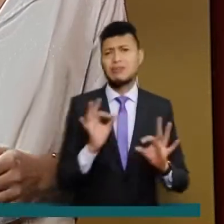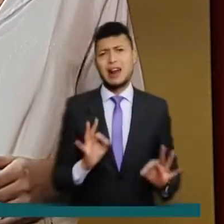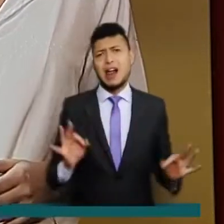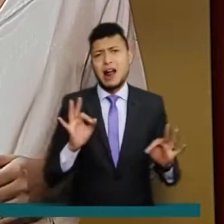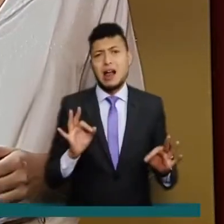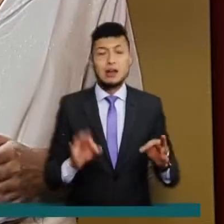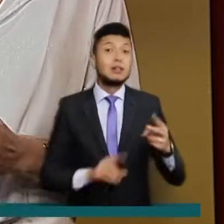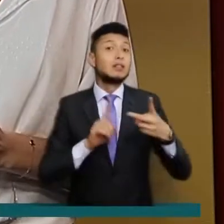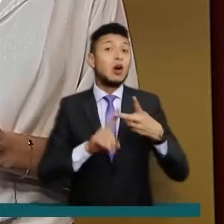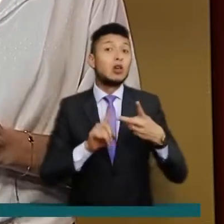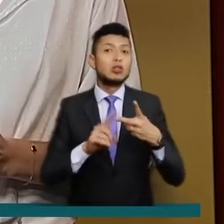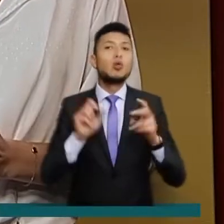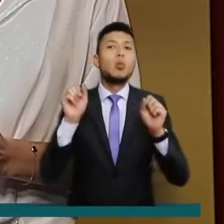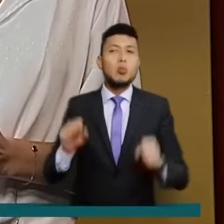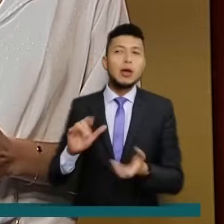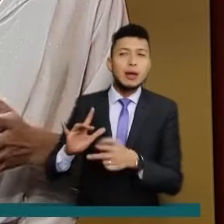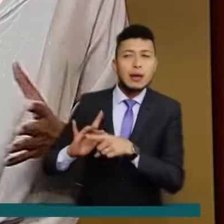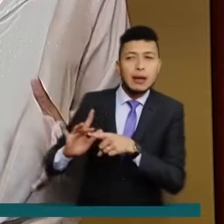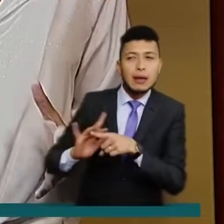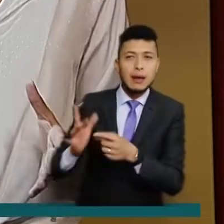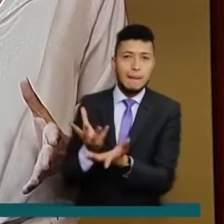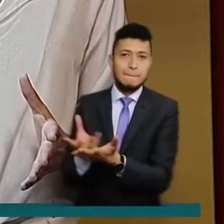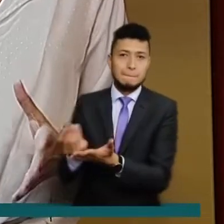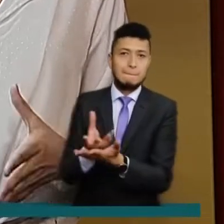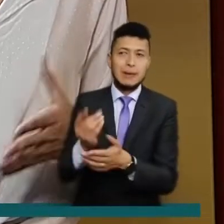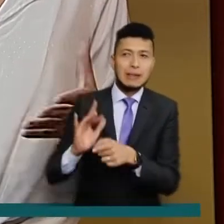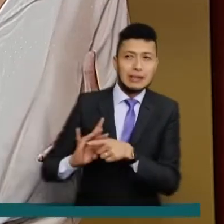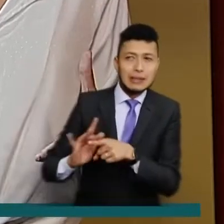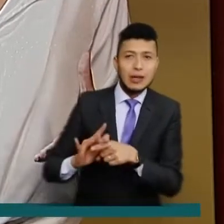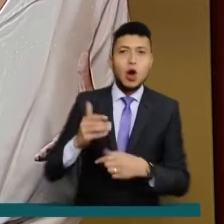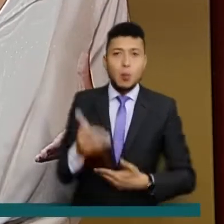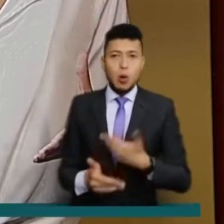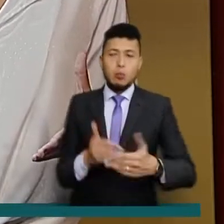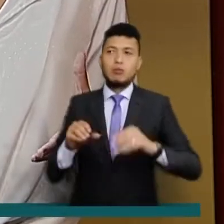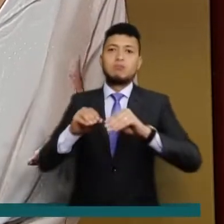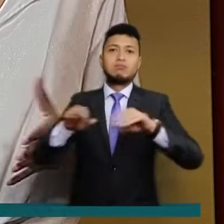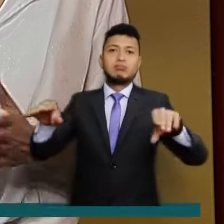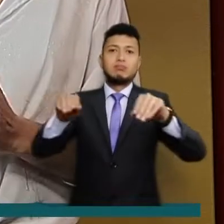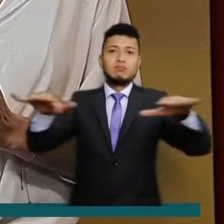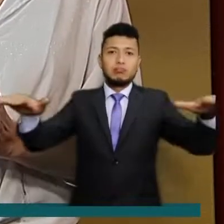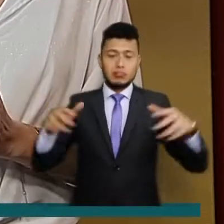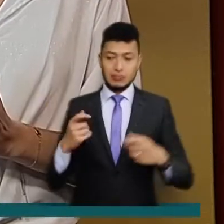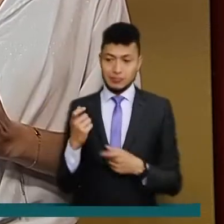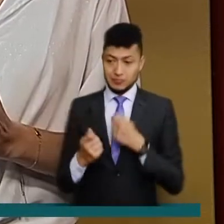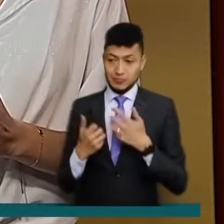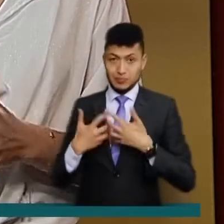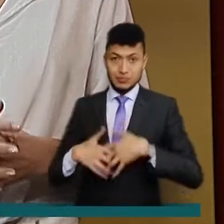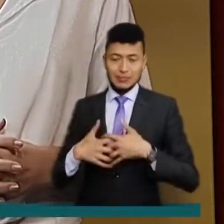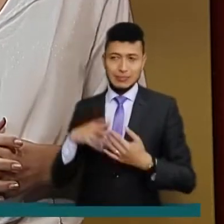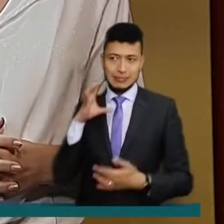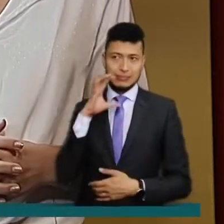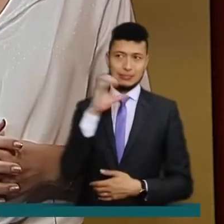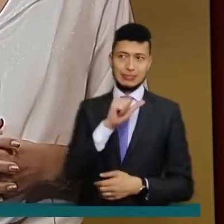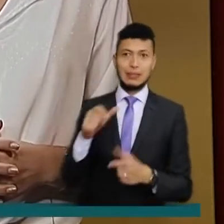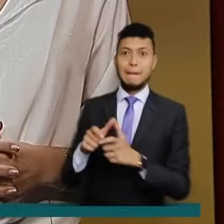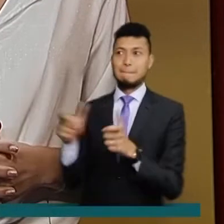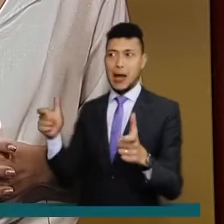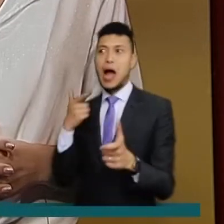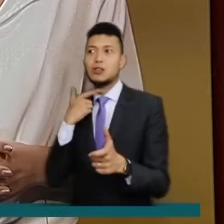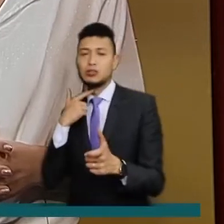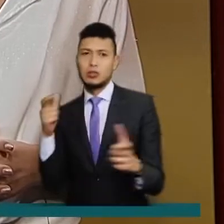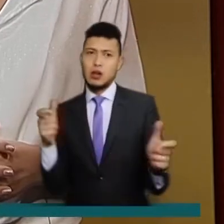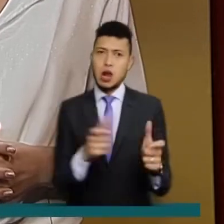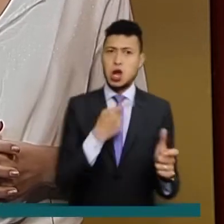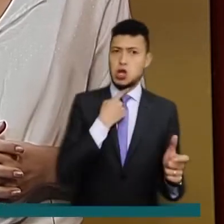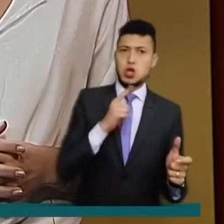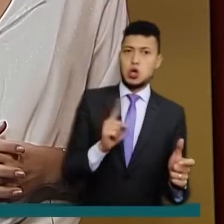cuenta. Segundo, se puede probar el mercado. Es decir, a medida que se vaya dando a conocer el producto, las emprendedoras van a poder determinar qué gusta